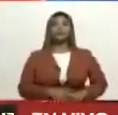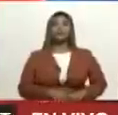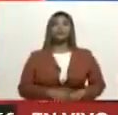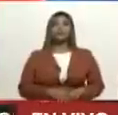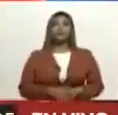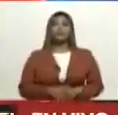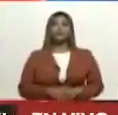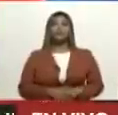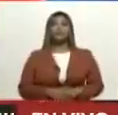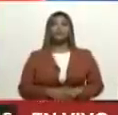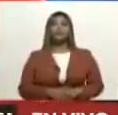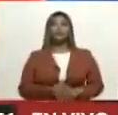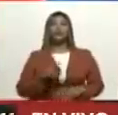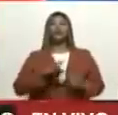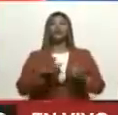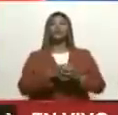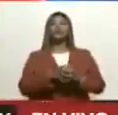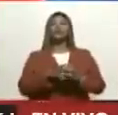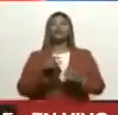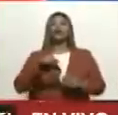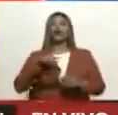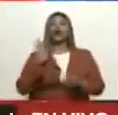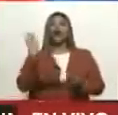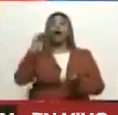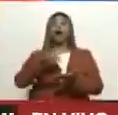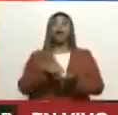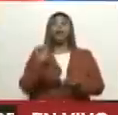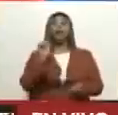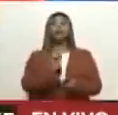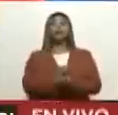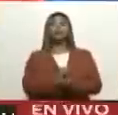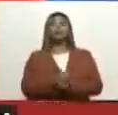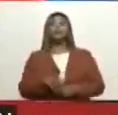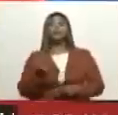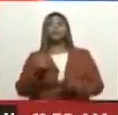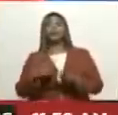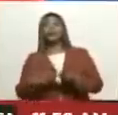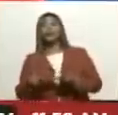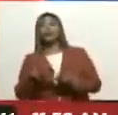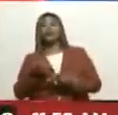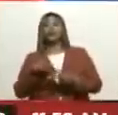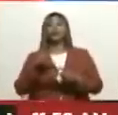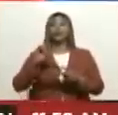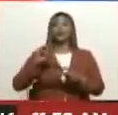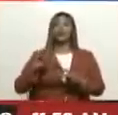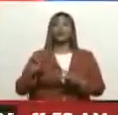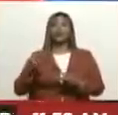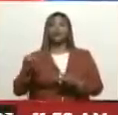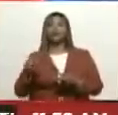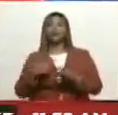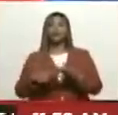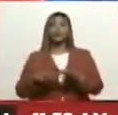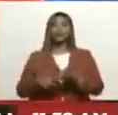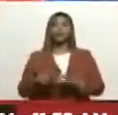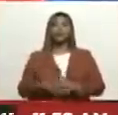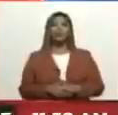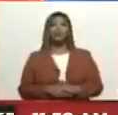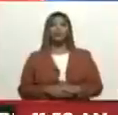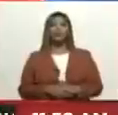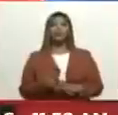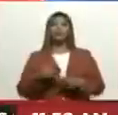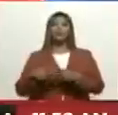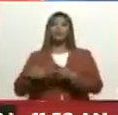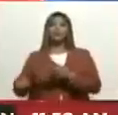miembros del Tren de Aragua que están detenidos, la banda del Coqui, la banda del Huilexis, la banda del Picure,